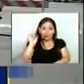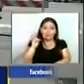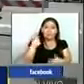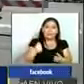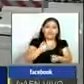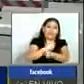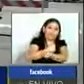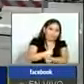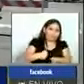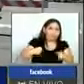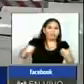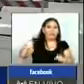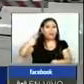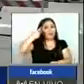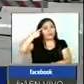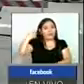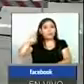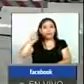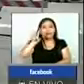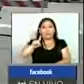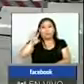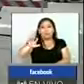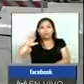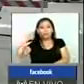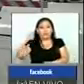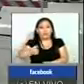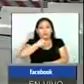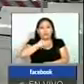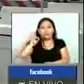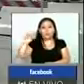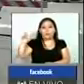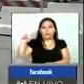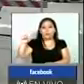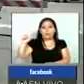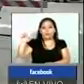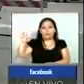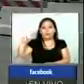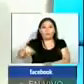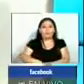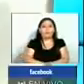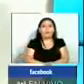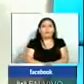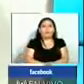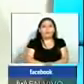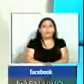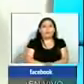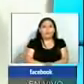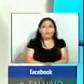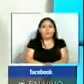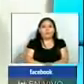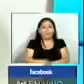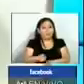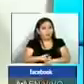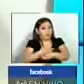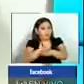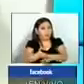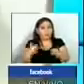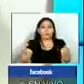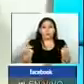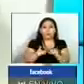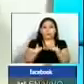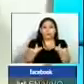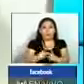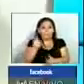Hace 155 años Rosalba Ruiz Associated Press También queremos Comentarles Que